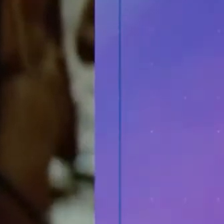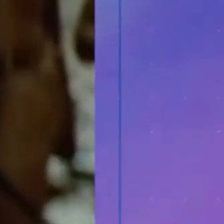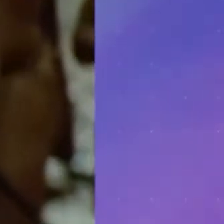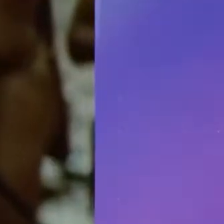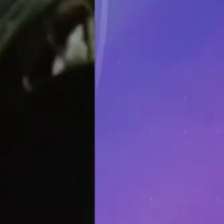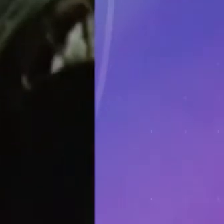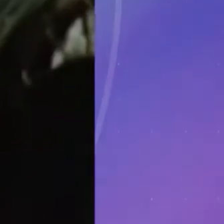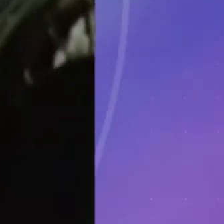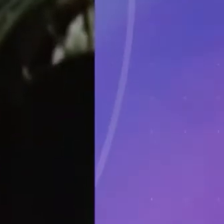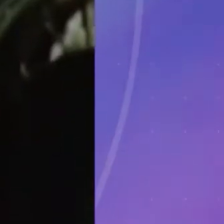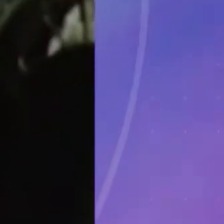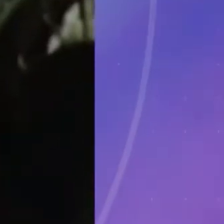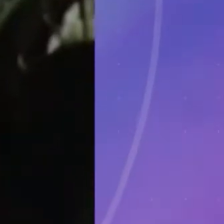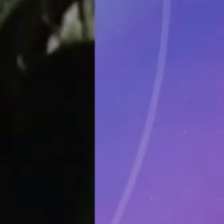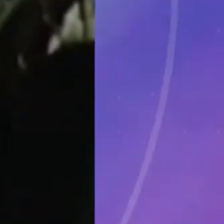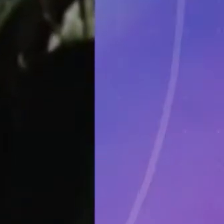Baja.